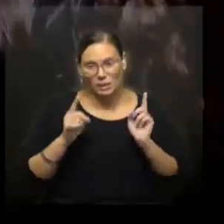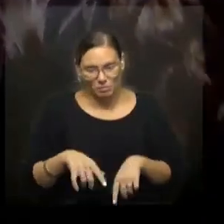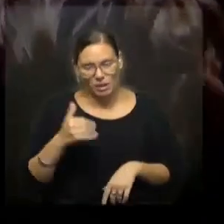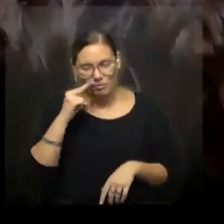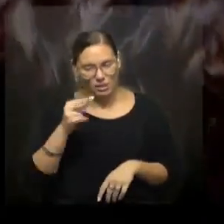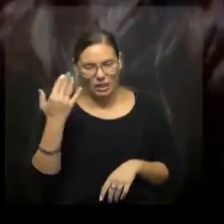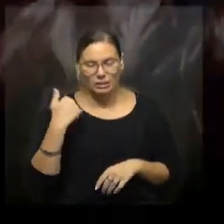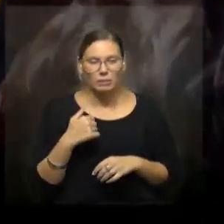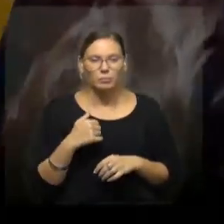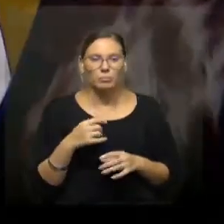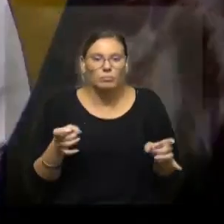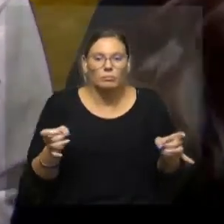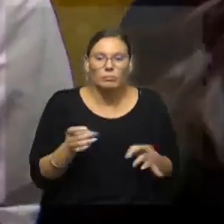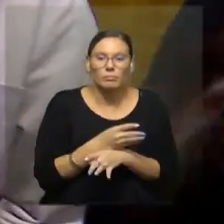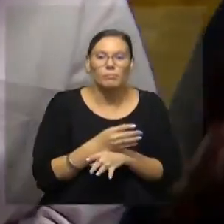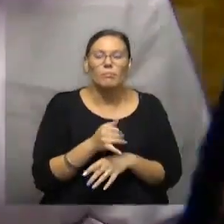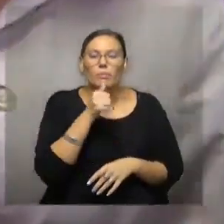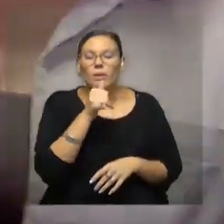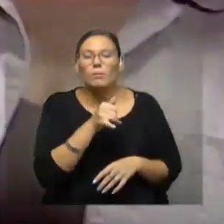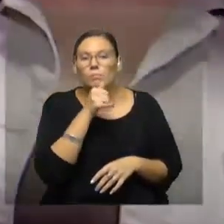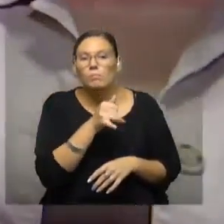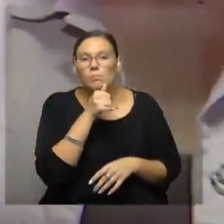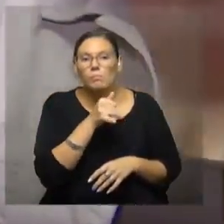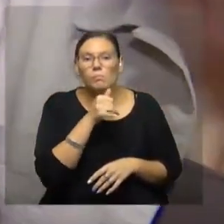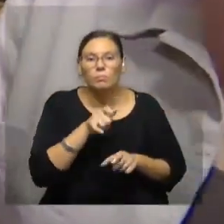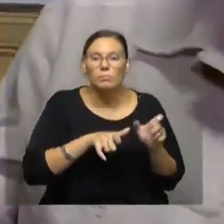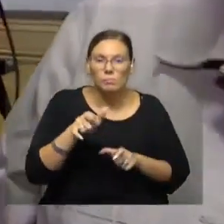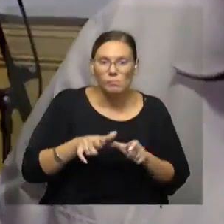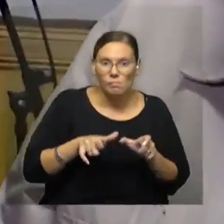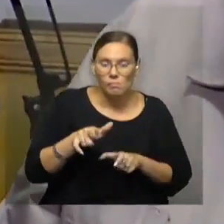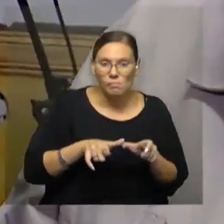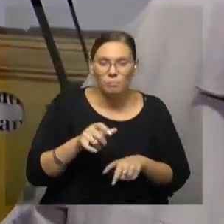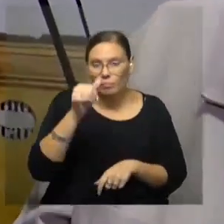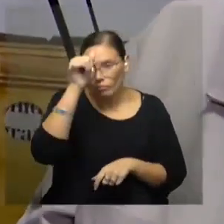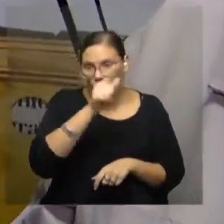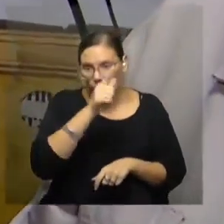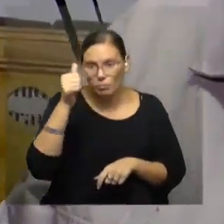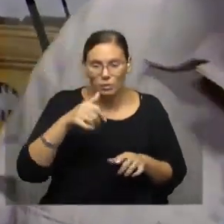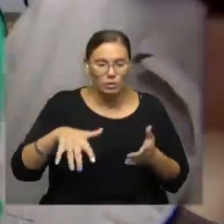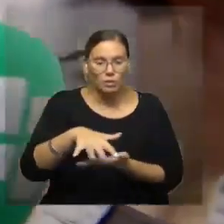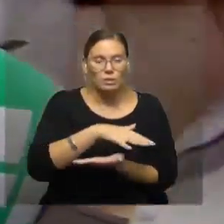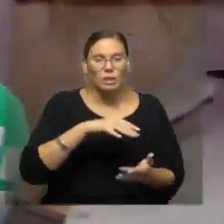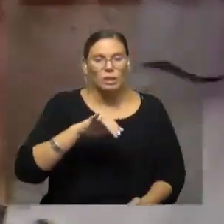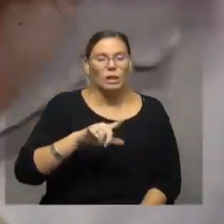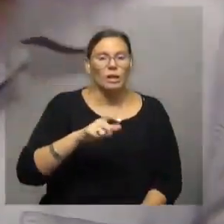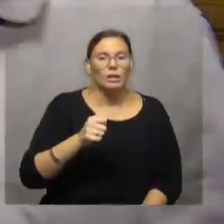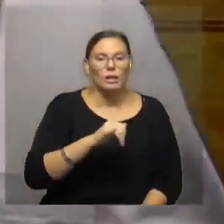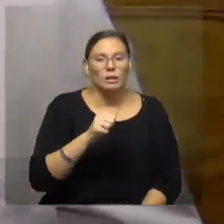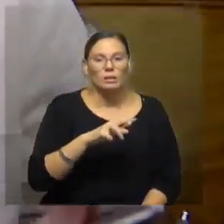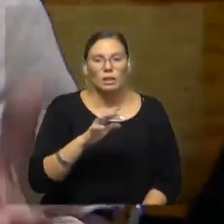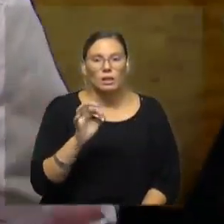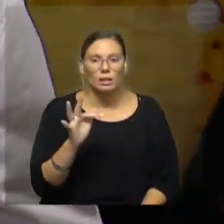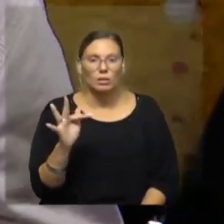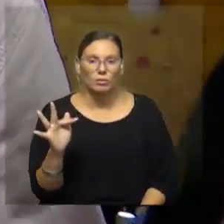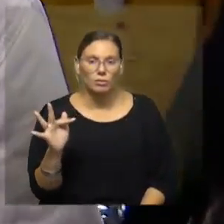visto. Prontas. Cuéntenme un poco qué se va a encontrar la gente este domingo en la Sala Lazaroff. No, se va a encontrar con